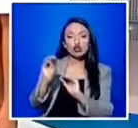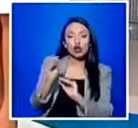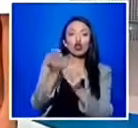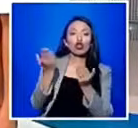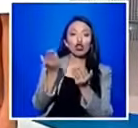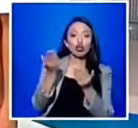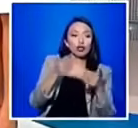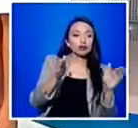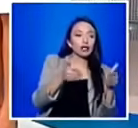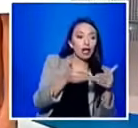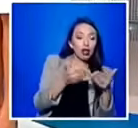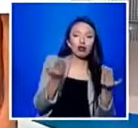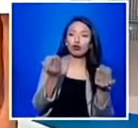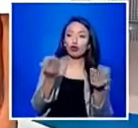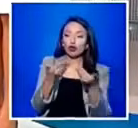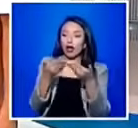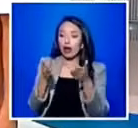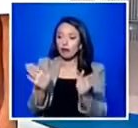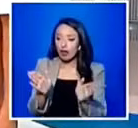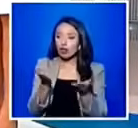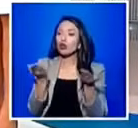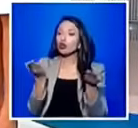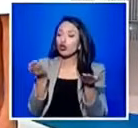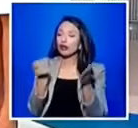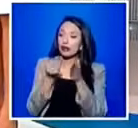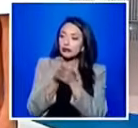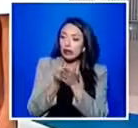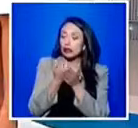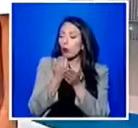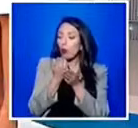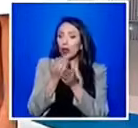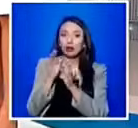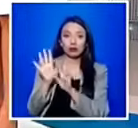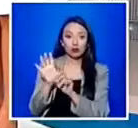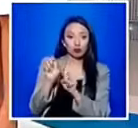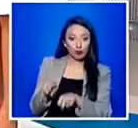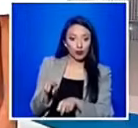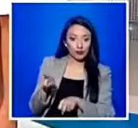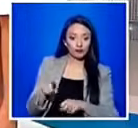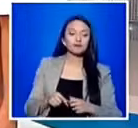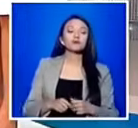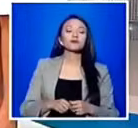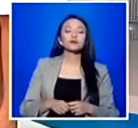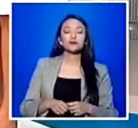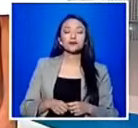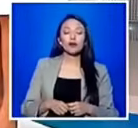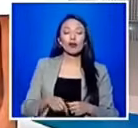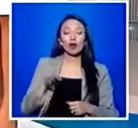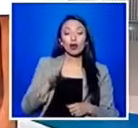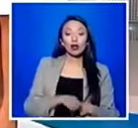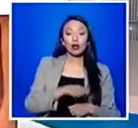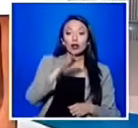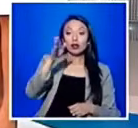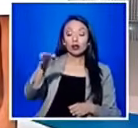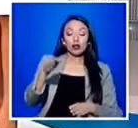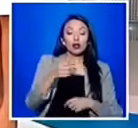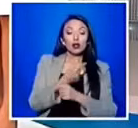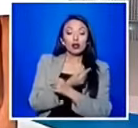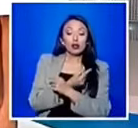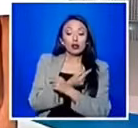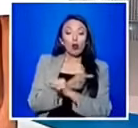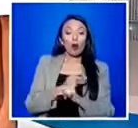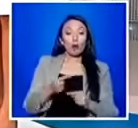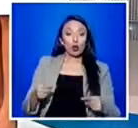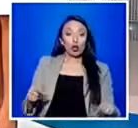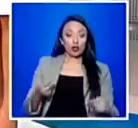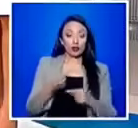distintos puntos de la capital. Se puedan organizar y salir con tiempo de casa. Por eso, ahora nos vamos en vivo hacia la Avenida de los Conquistadores en